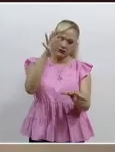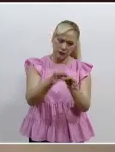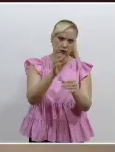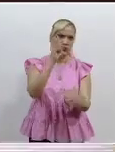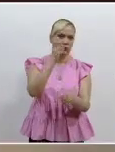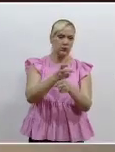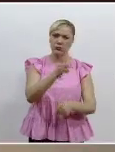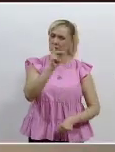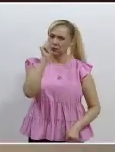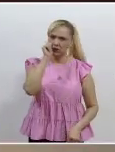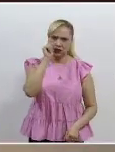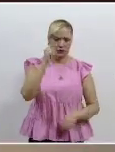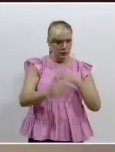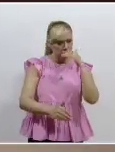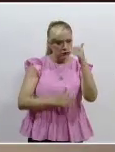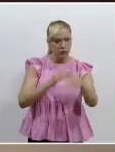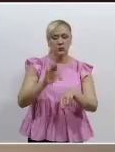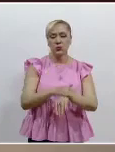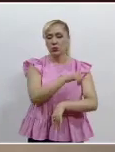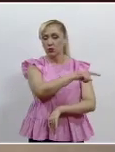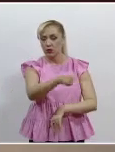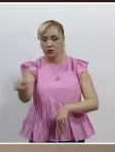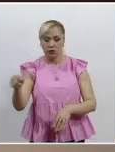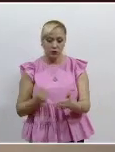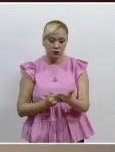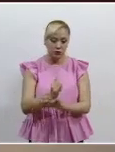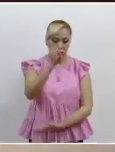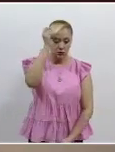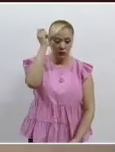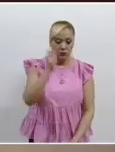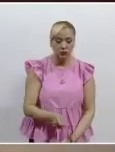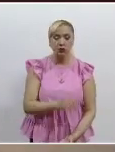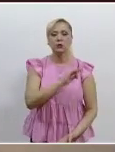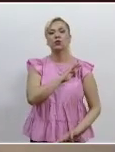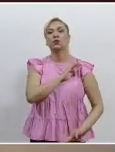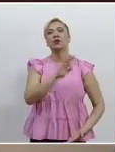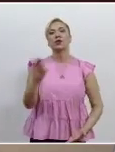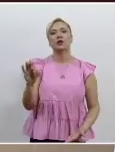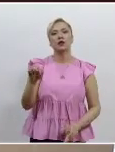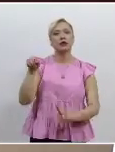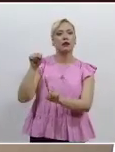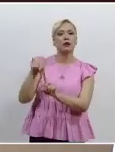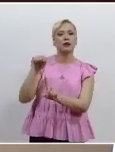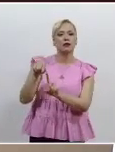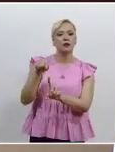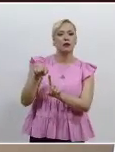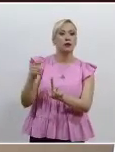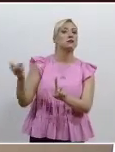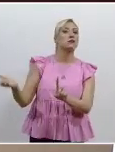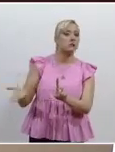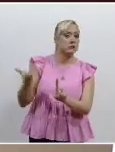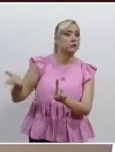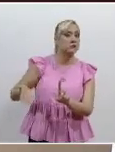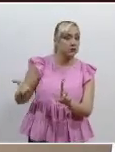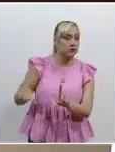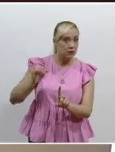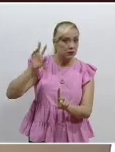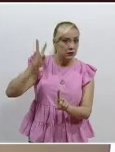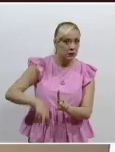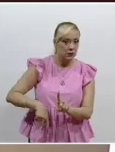presente porque de sus decisiones, de nuestras decisiones, puede depender o depende